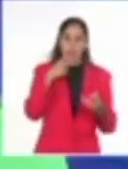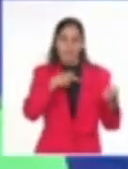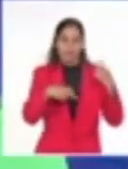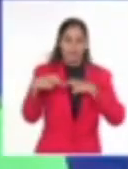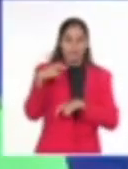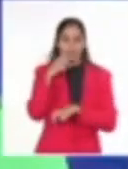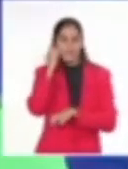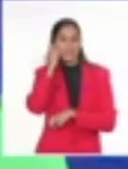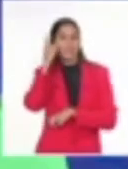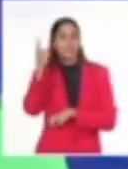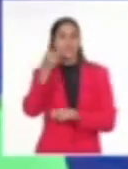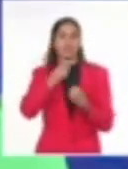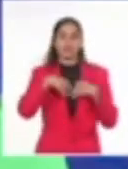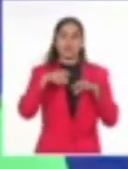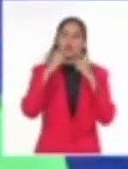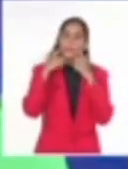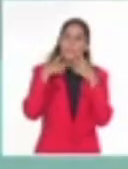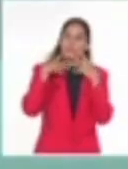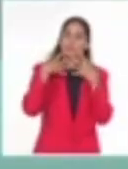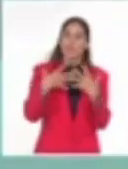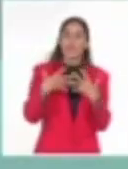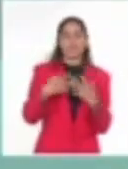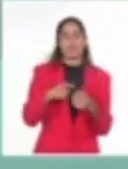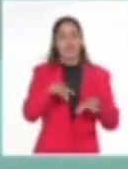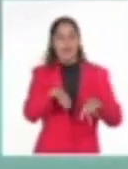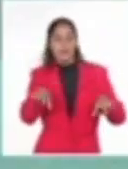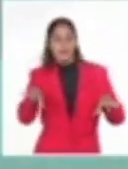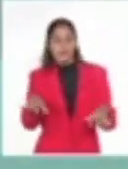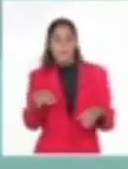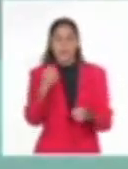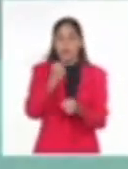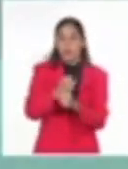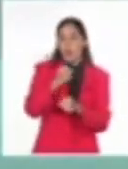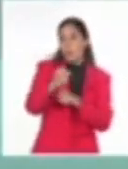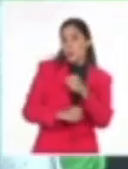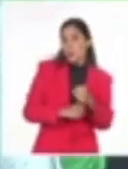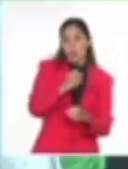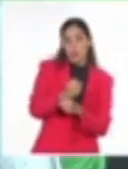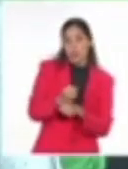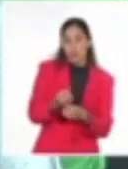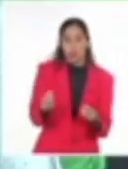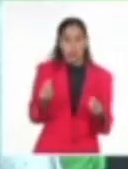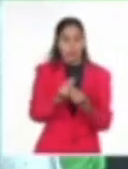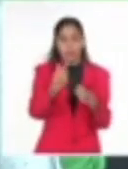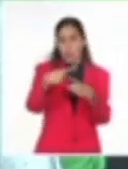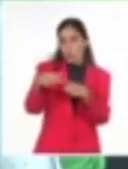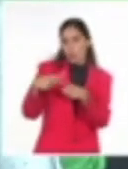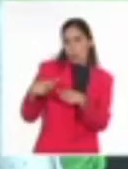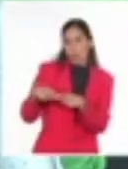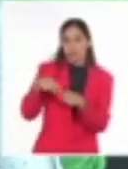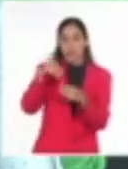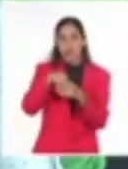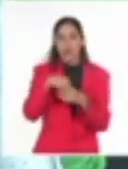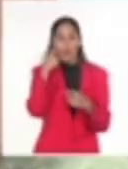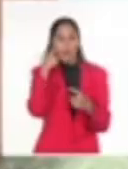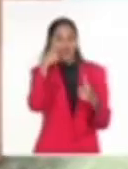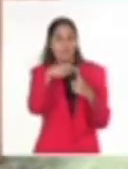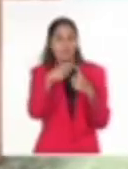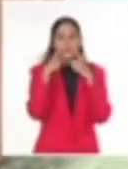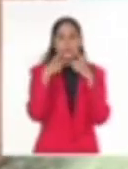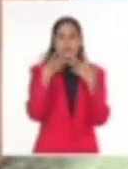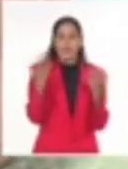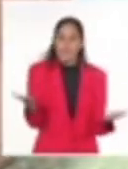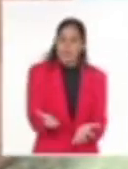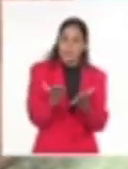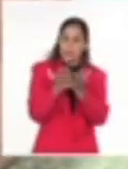la construcción, aplicaciones informáticas, partes y piezas de implementos agrícolas, todas a tono con los Objetivos de Desarrollo Sostenible